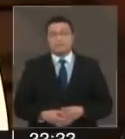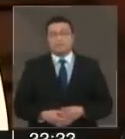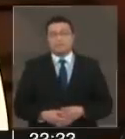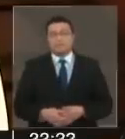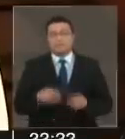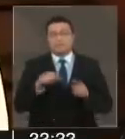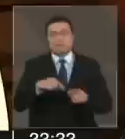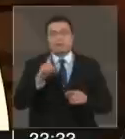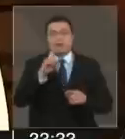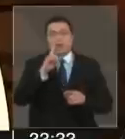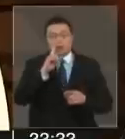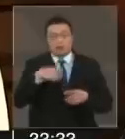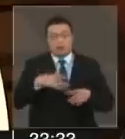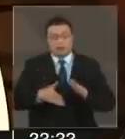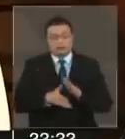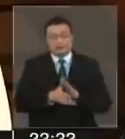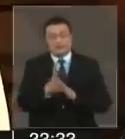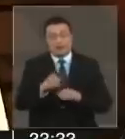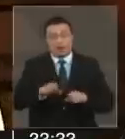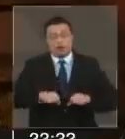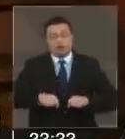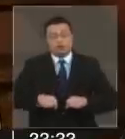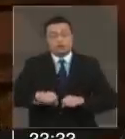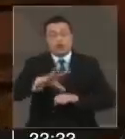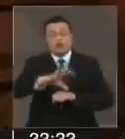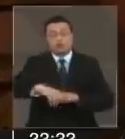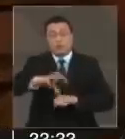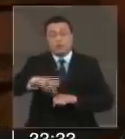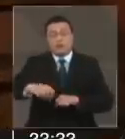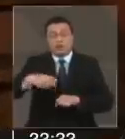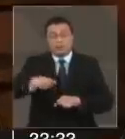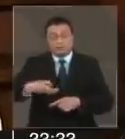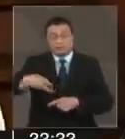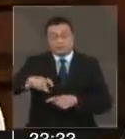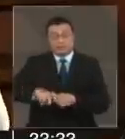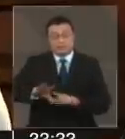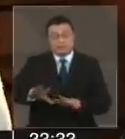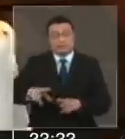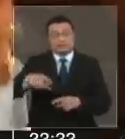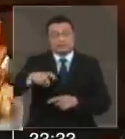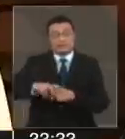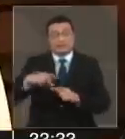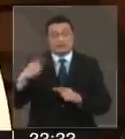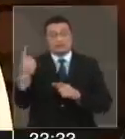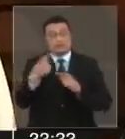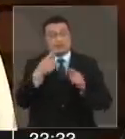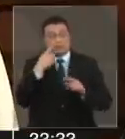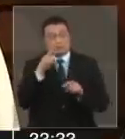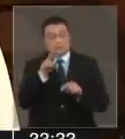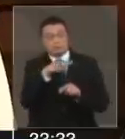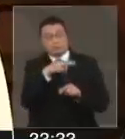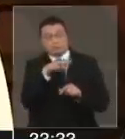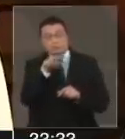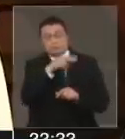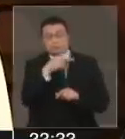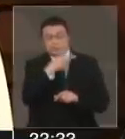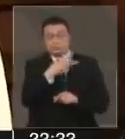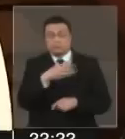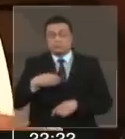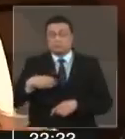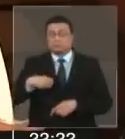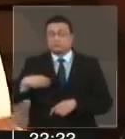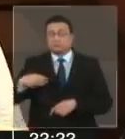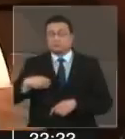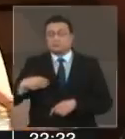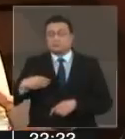te había llevado al supermercado y te había dejado sentado en tu silla. La gente te miraba de reojo, con lástima.